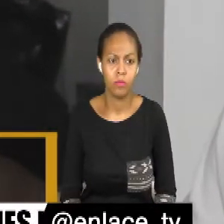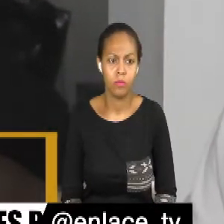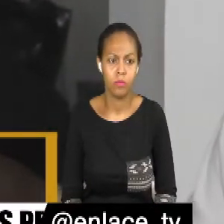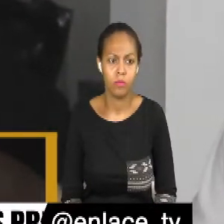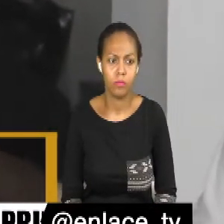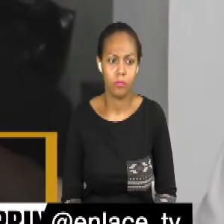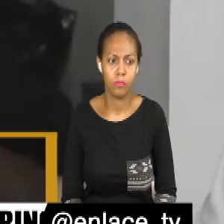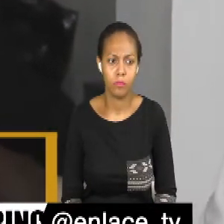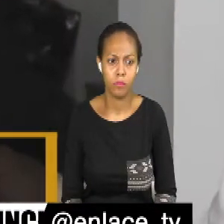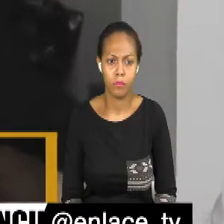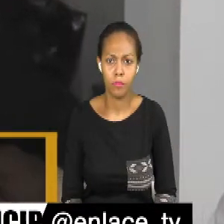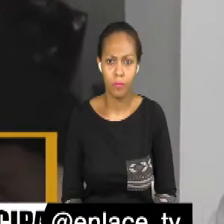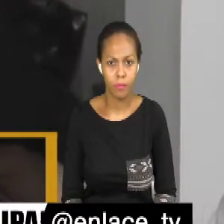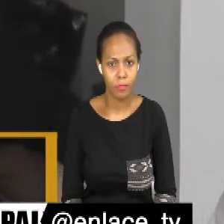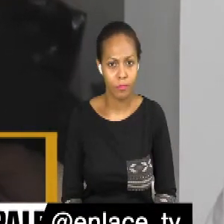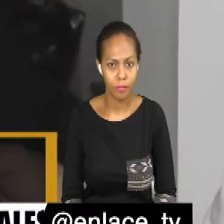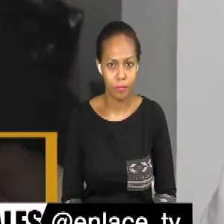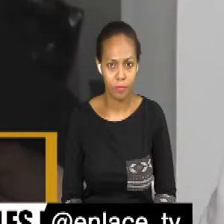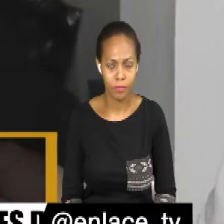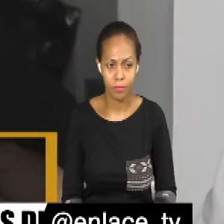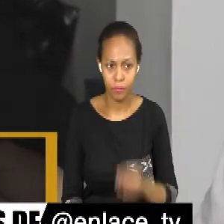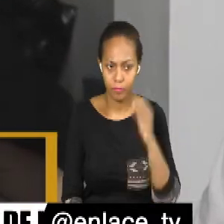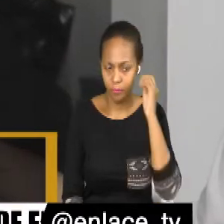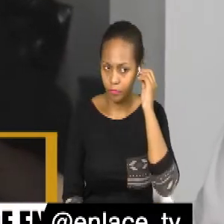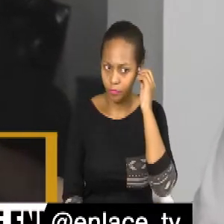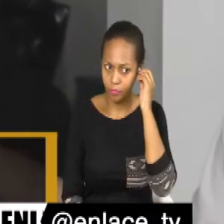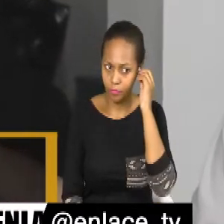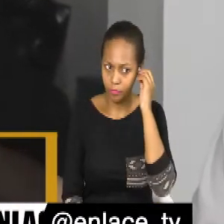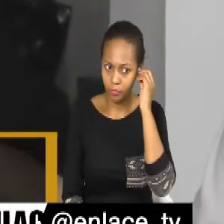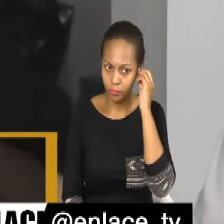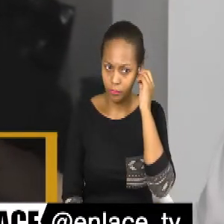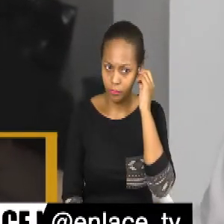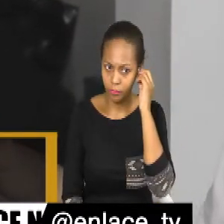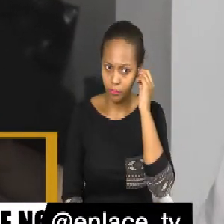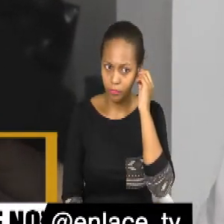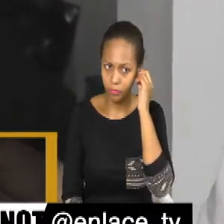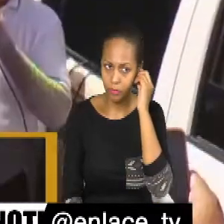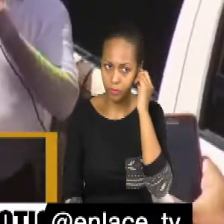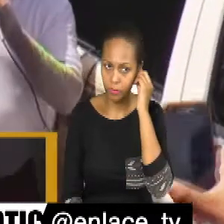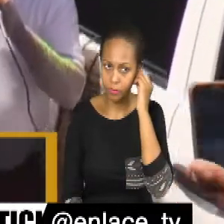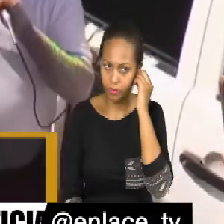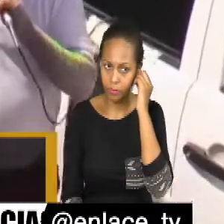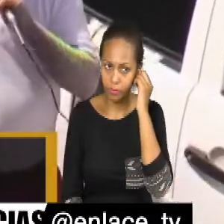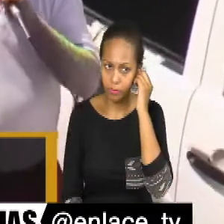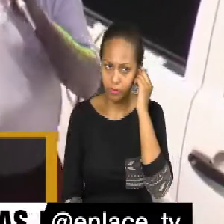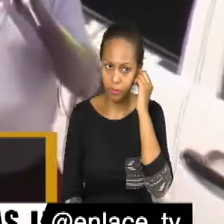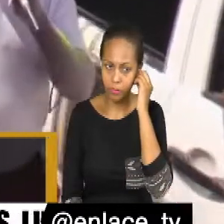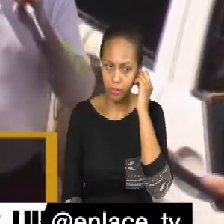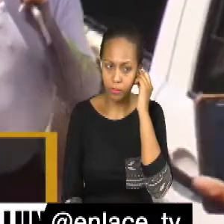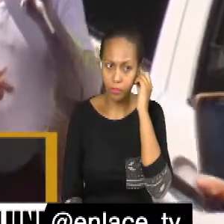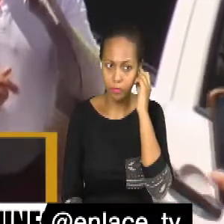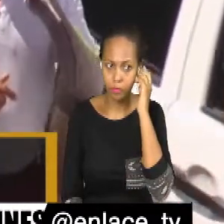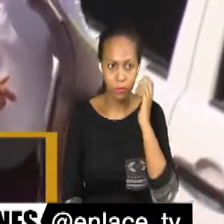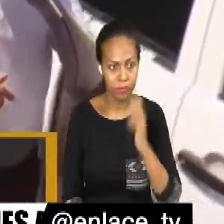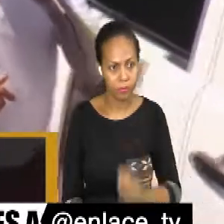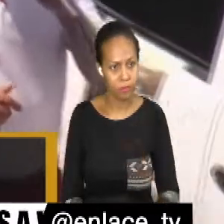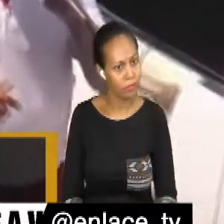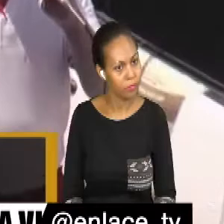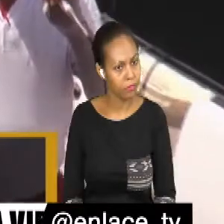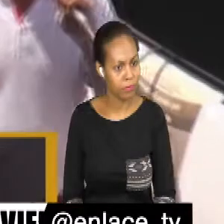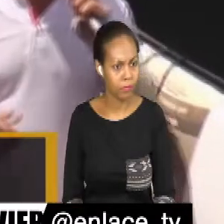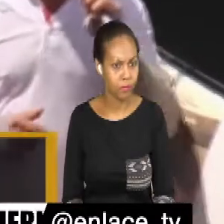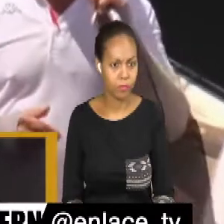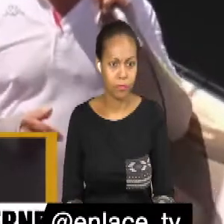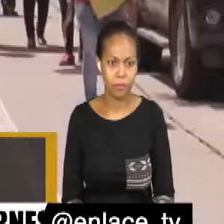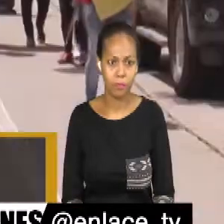porque no sabía qué hacían las personas subsidiadas, contributivas, sobre todo el contributivo que no tenía cómo solucionar